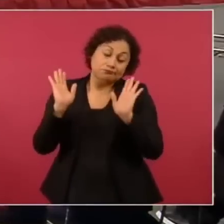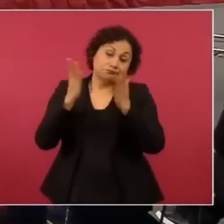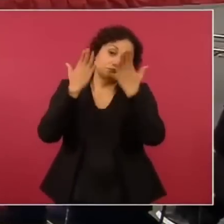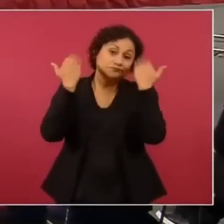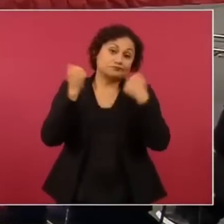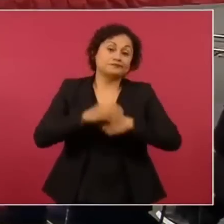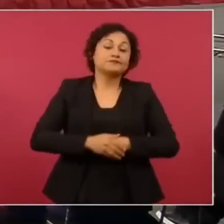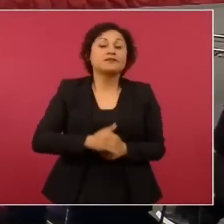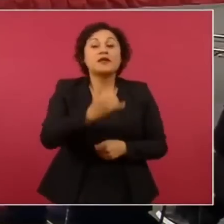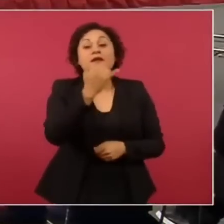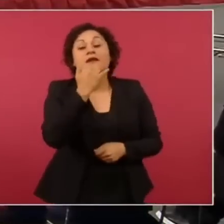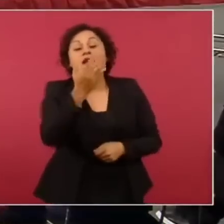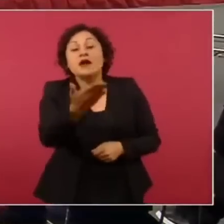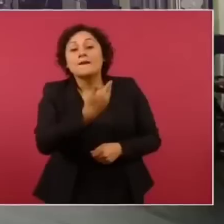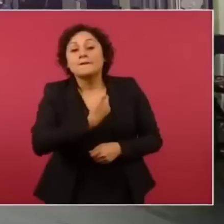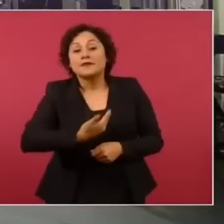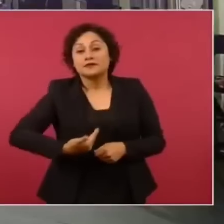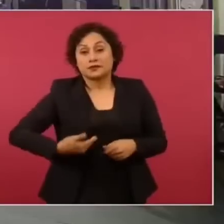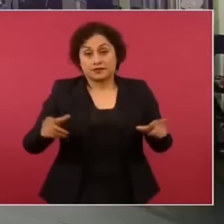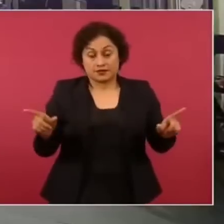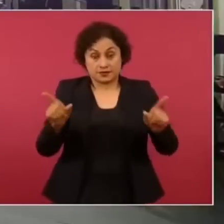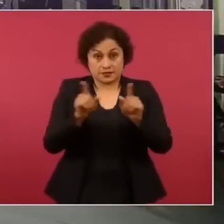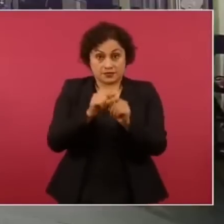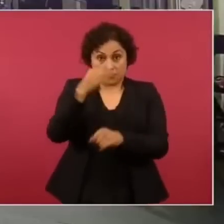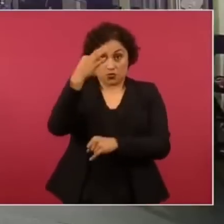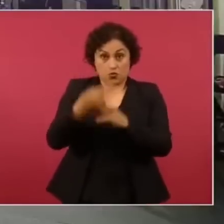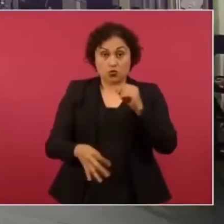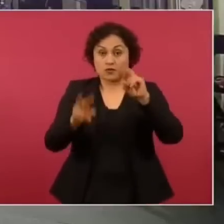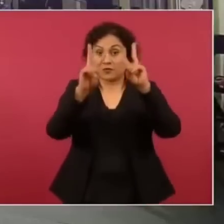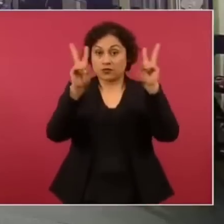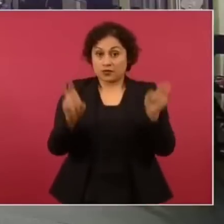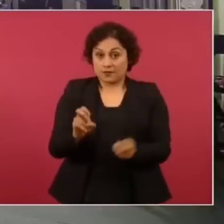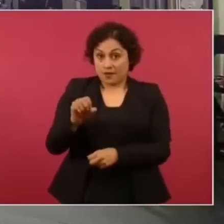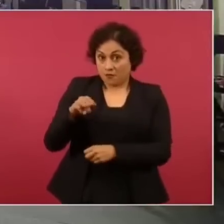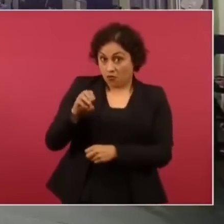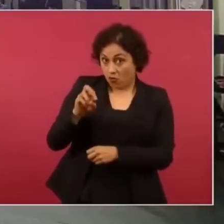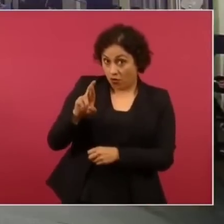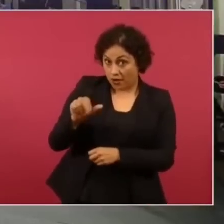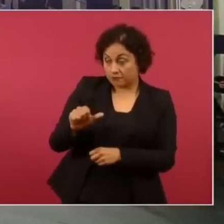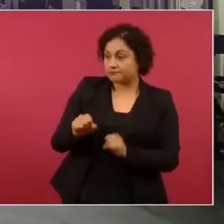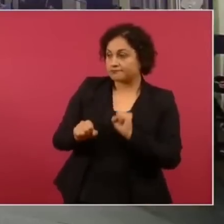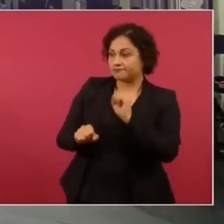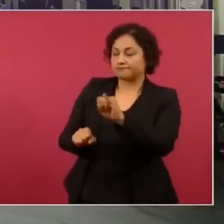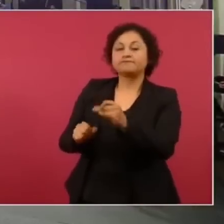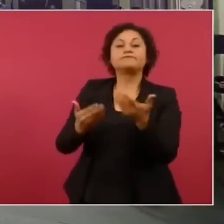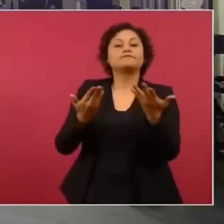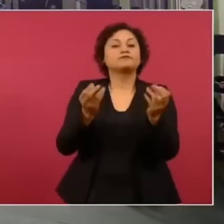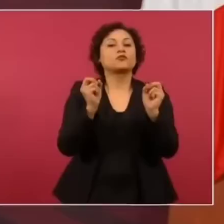presidente, con el asunto de Medina Mora. Sí. Último. Va.